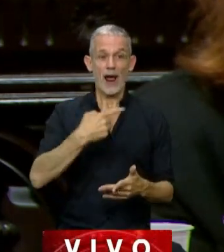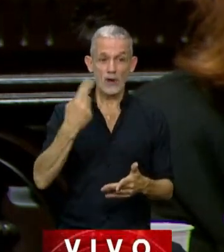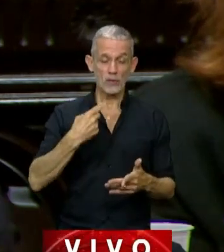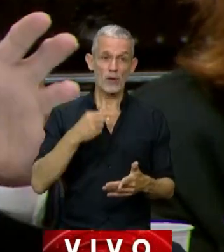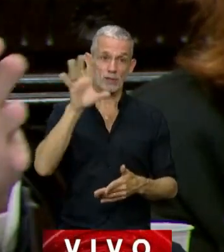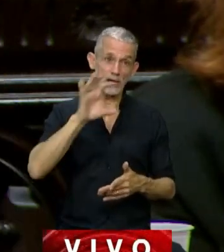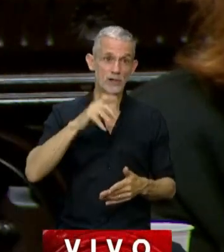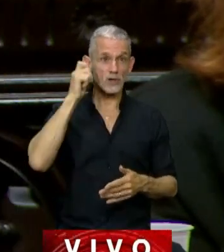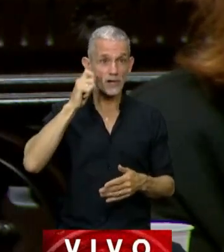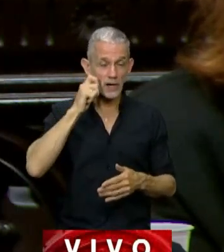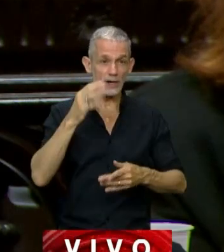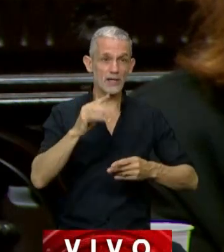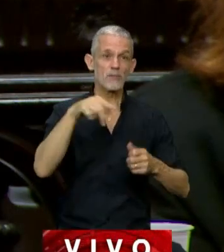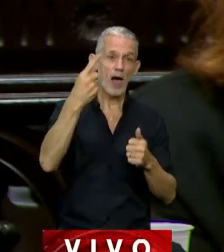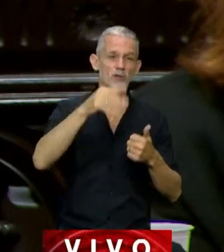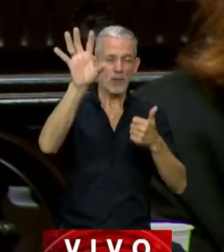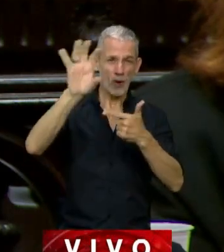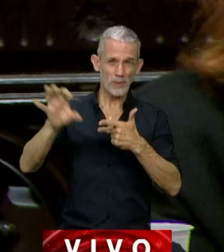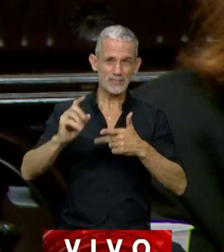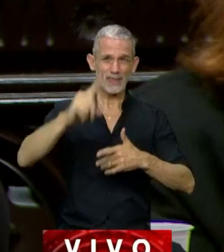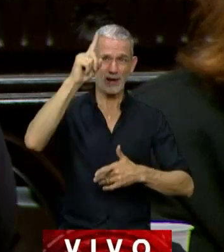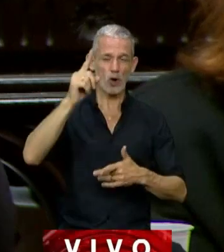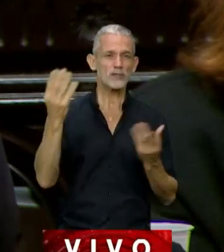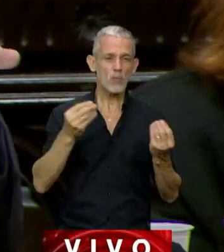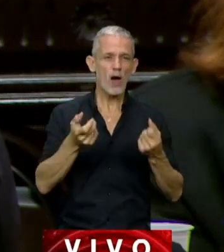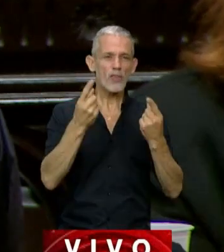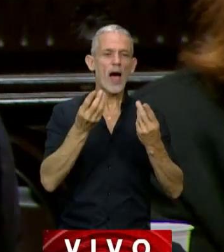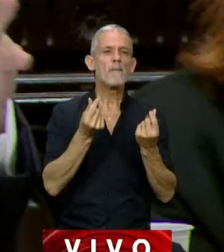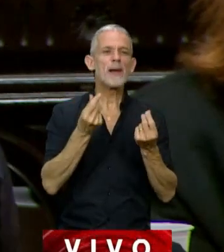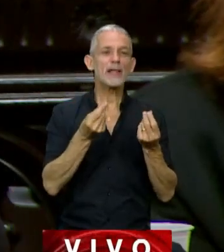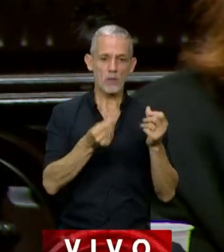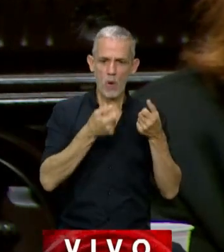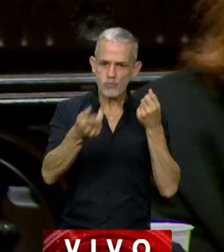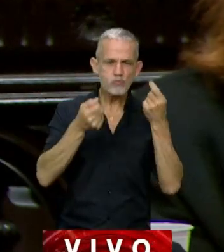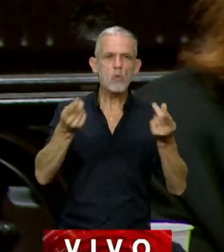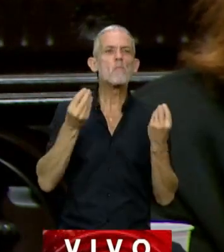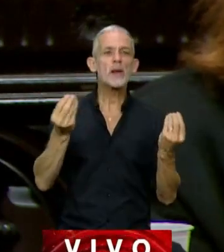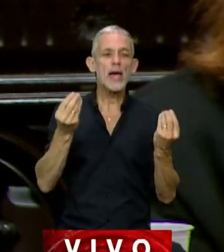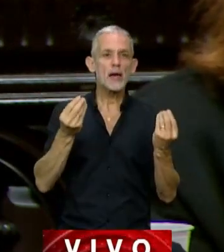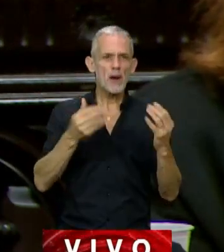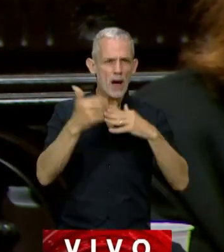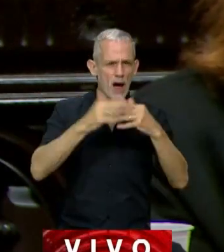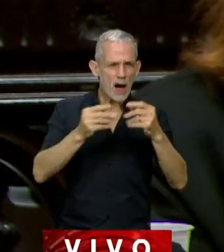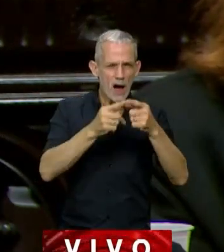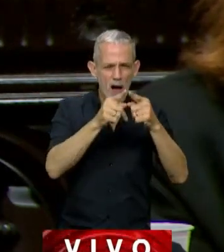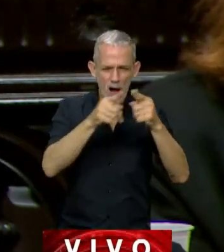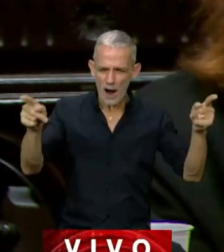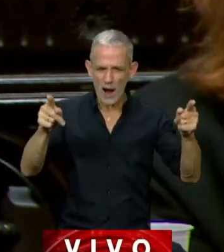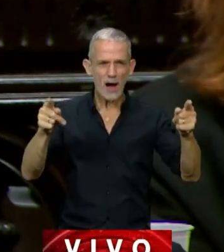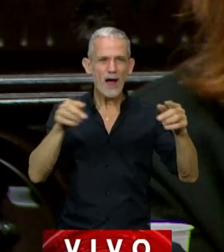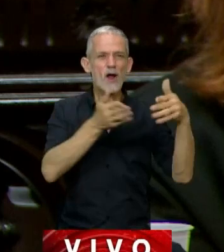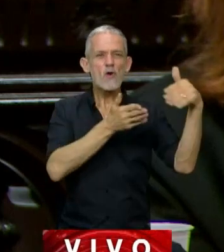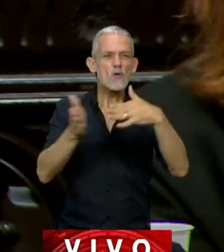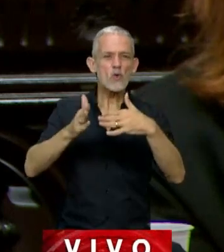para nuestra provincia y para las provincias del Norte Grande, que es la asignación de fondos específicos para el corredor